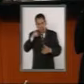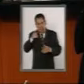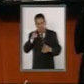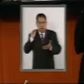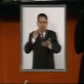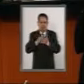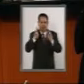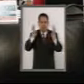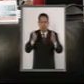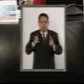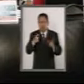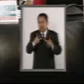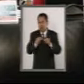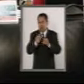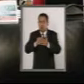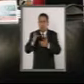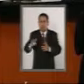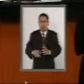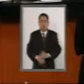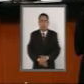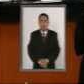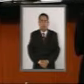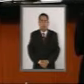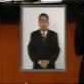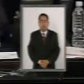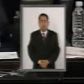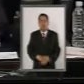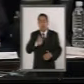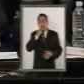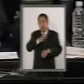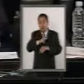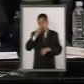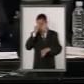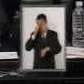abanderar estos temas. Es cuanto y gracias. Quiero recordar que la decisión que tomó la Asamblea